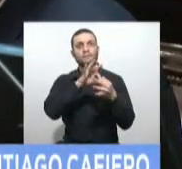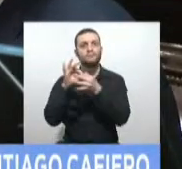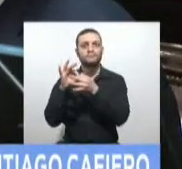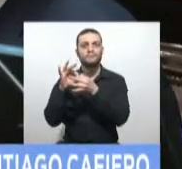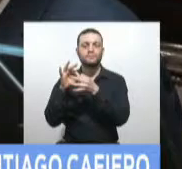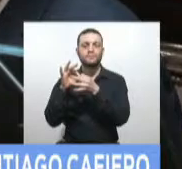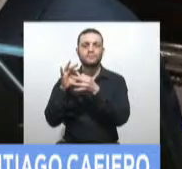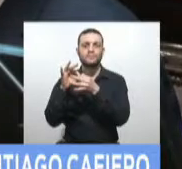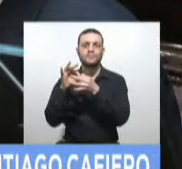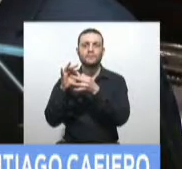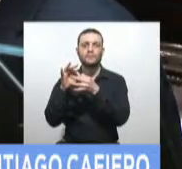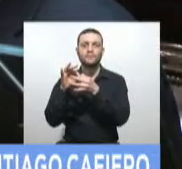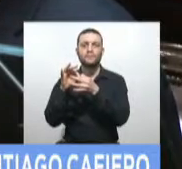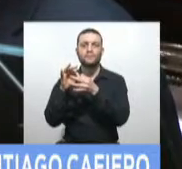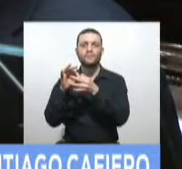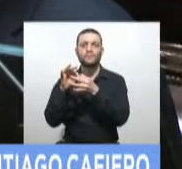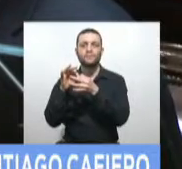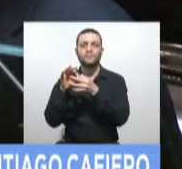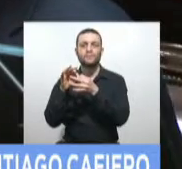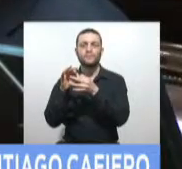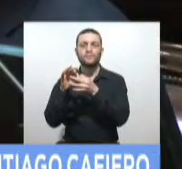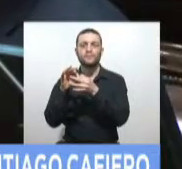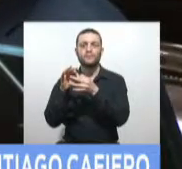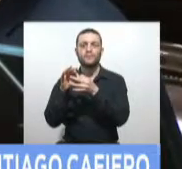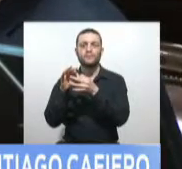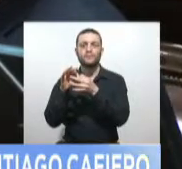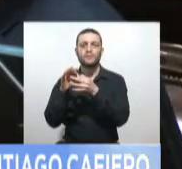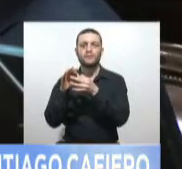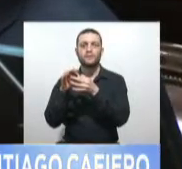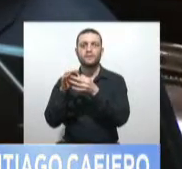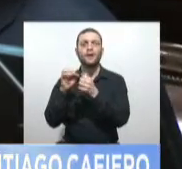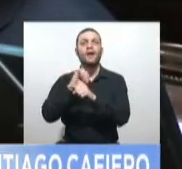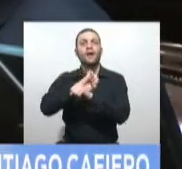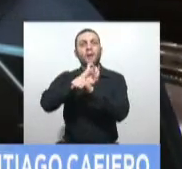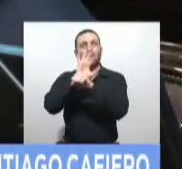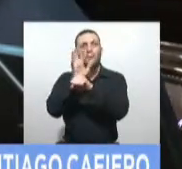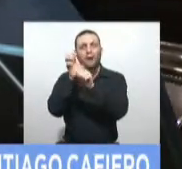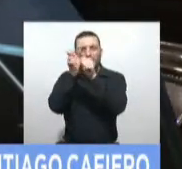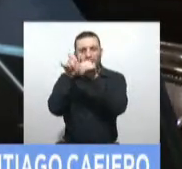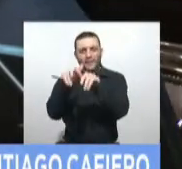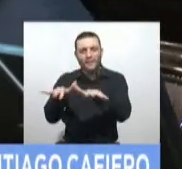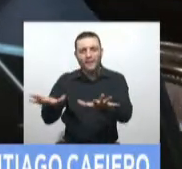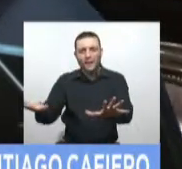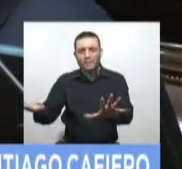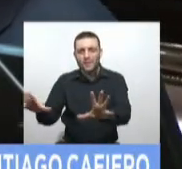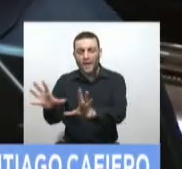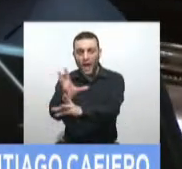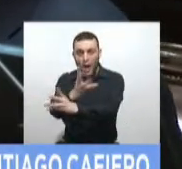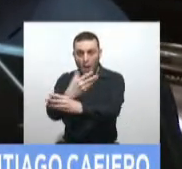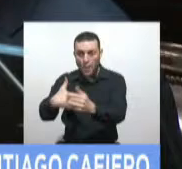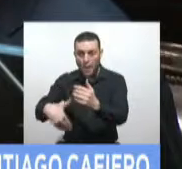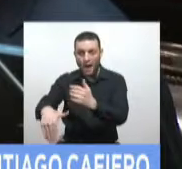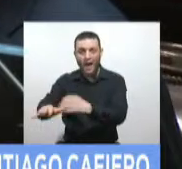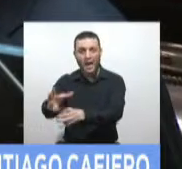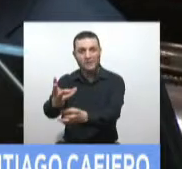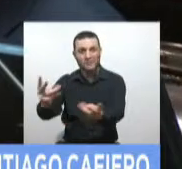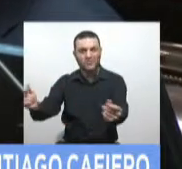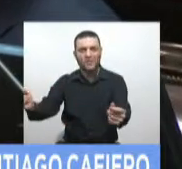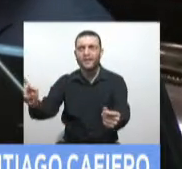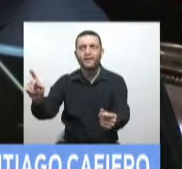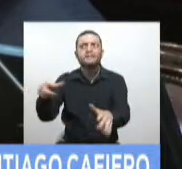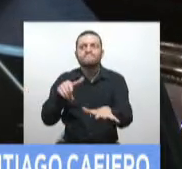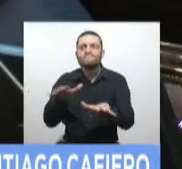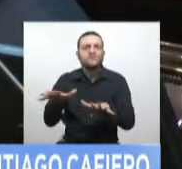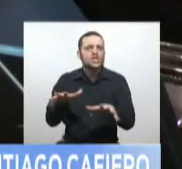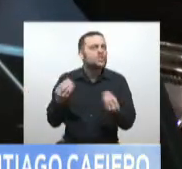hizo el jefe de gabinete. Sonó más bien a zaraza, por utilizar un lenguaje del ministro de Economía, Martín Guzmán, que a otra cosa, y así lo